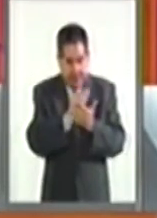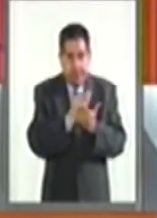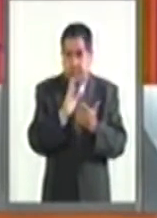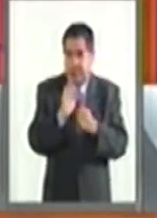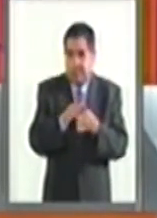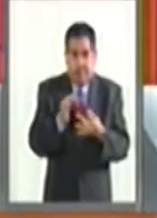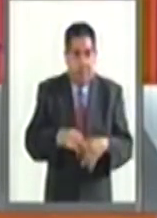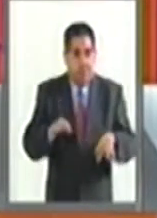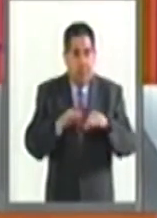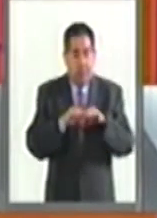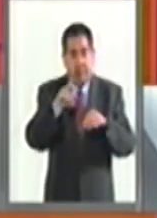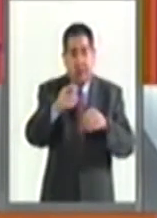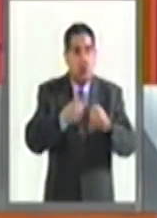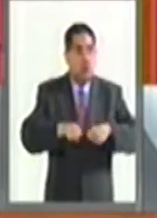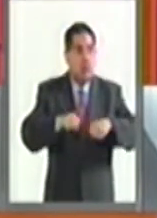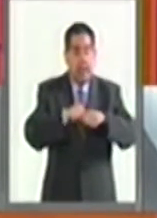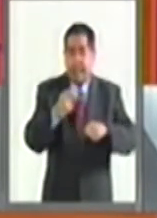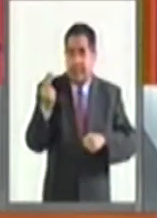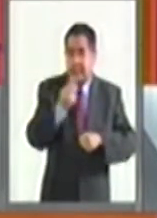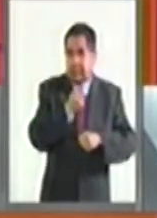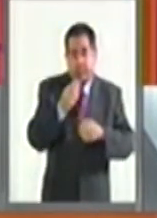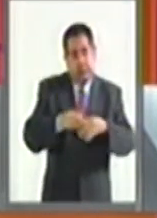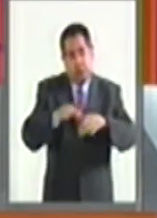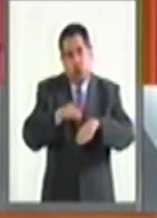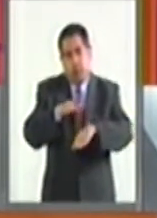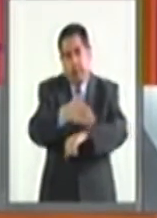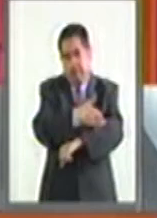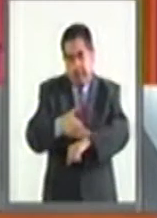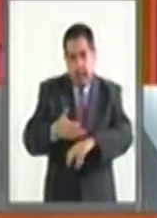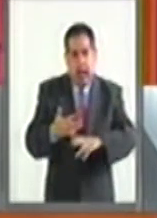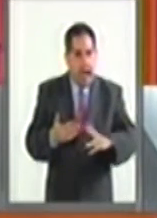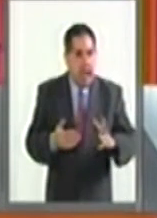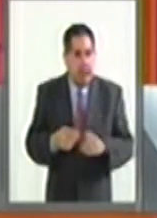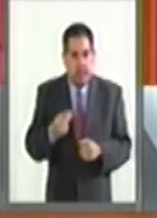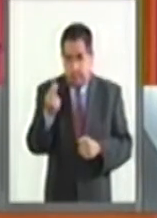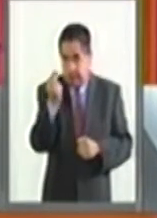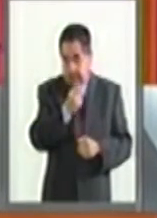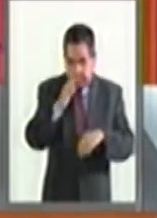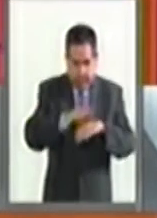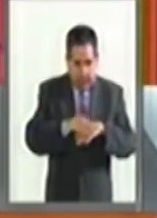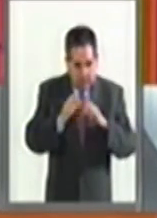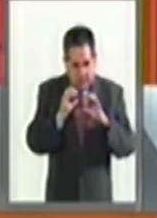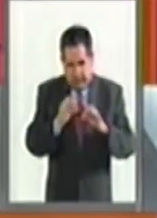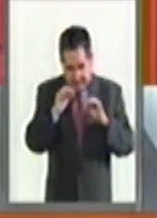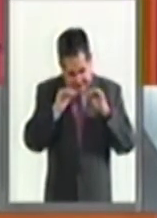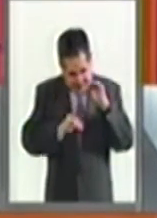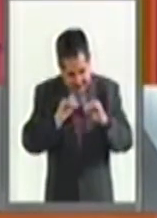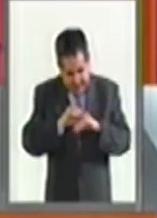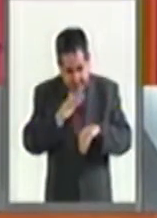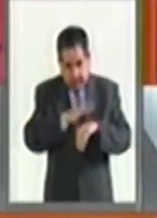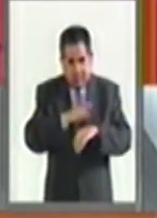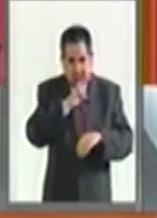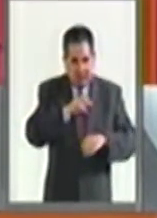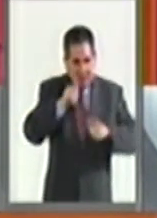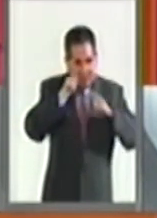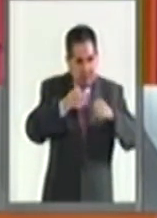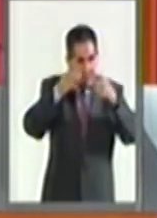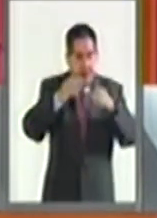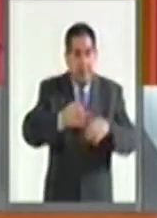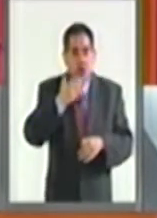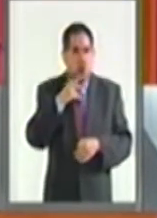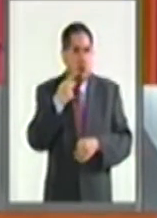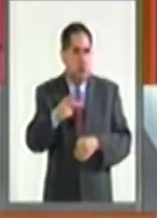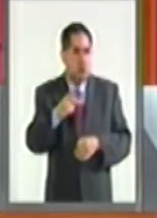más concurrida por la sociedad y por tal motivo requiere de un tratamiento ágil y acorde a sus